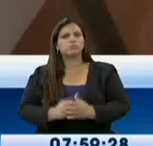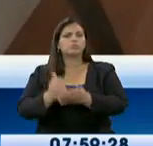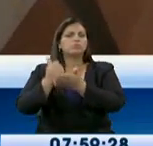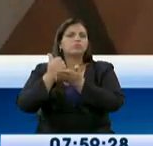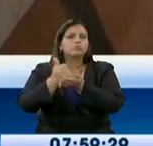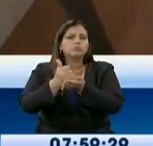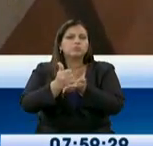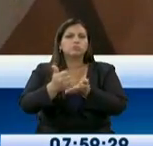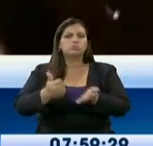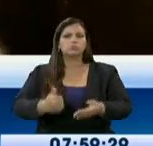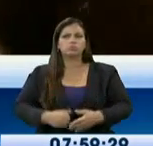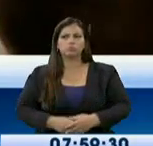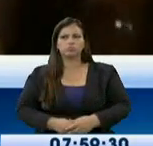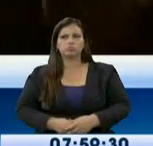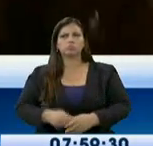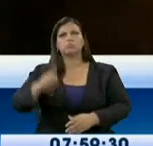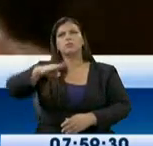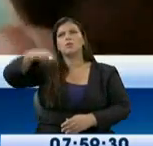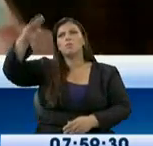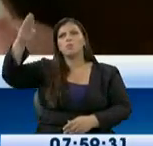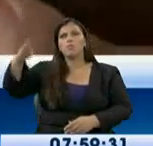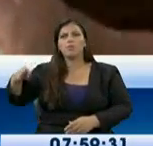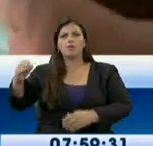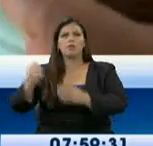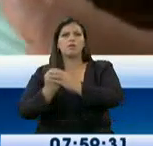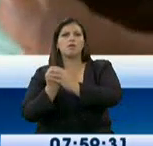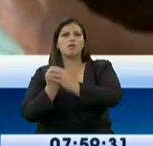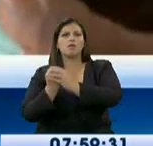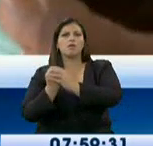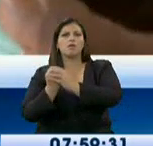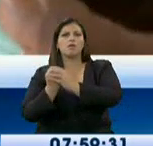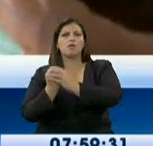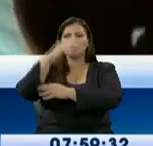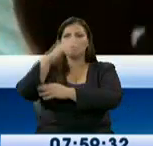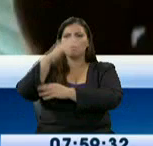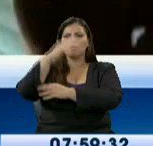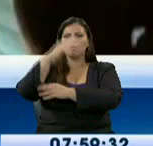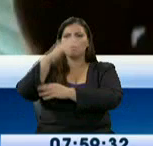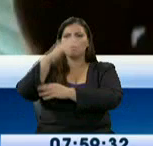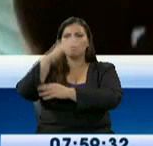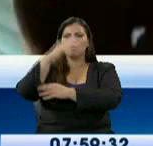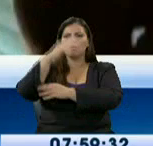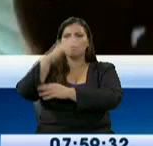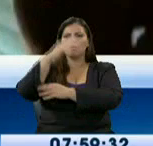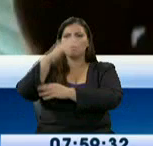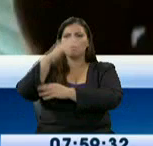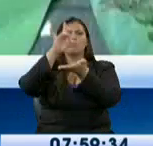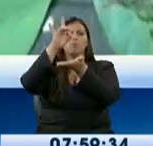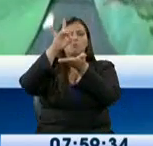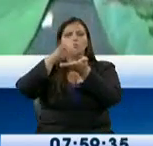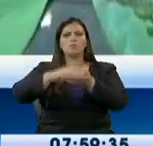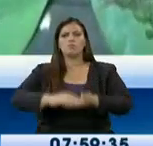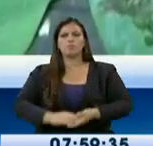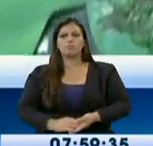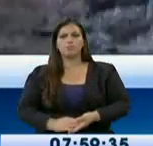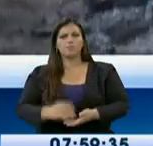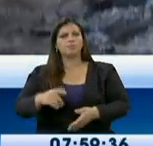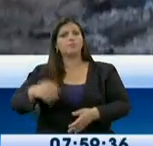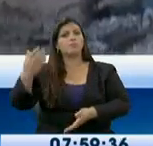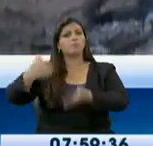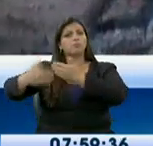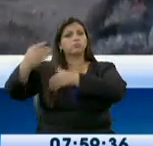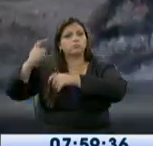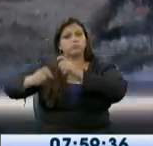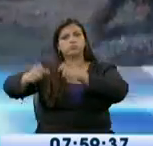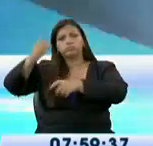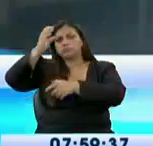rayo, de la montaña, árbol más grande directamente. Entonces ahí los espíritus de los sabios ancestrales, entonces con eso